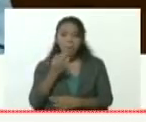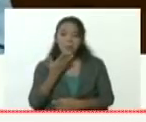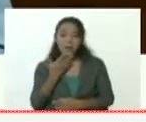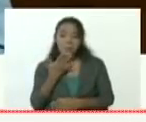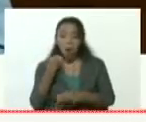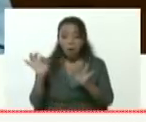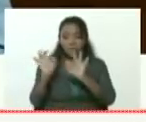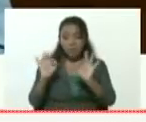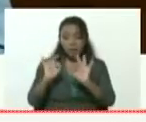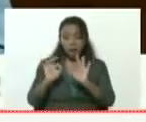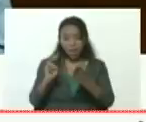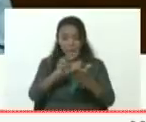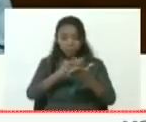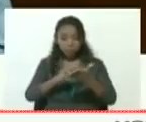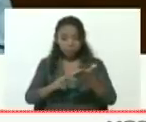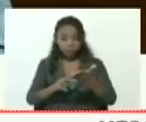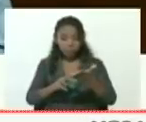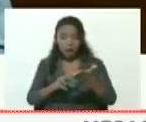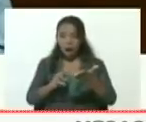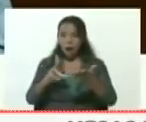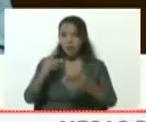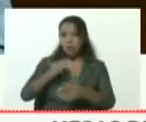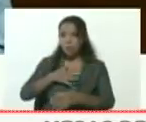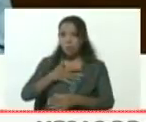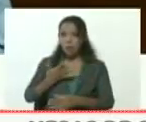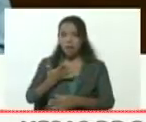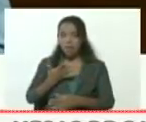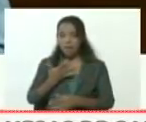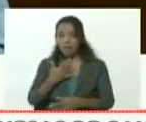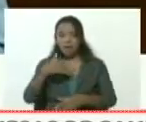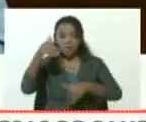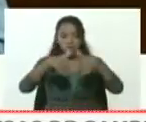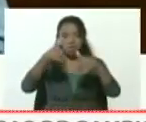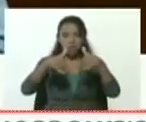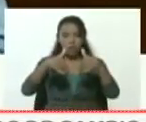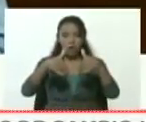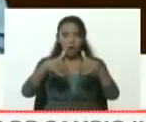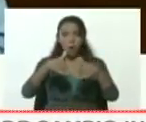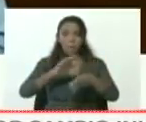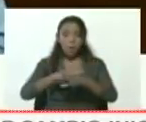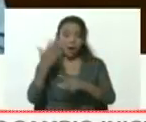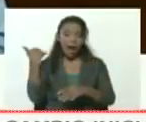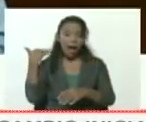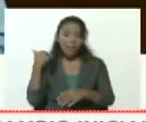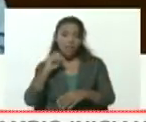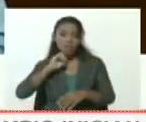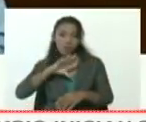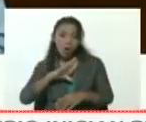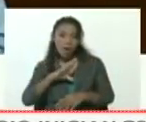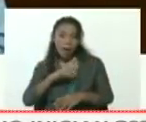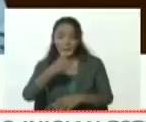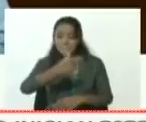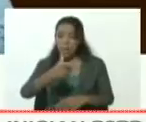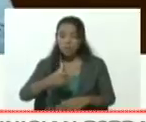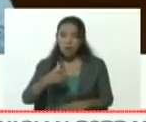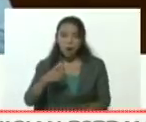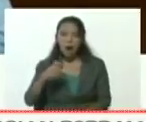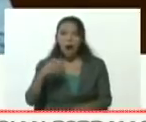tenía cédula de identidad y no podía inscribirse en el registro